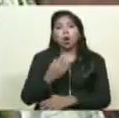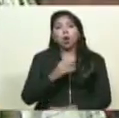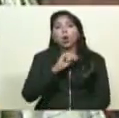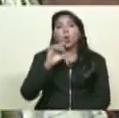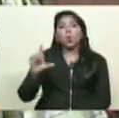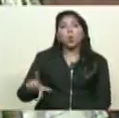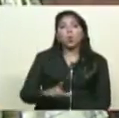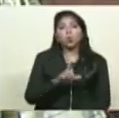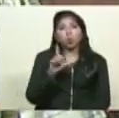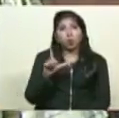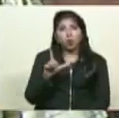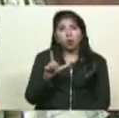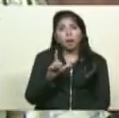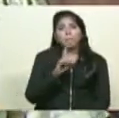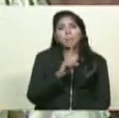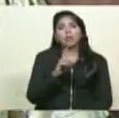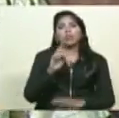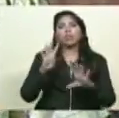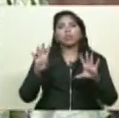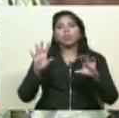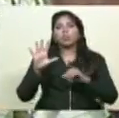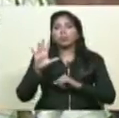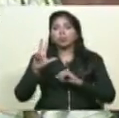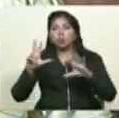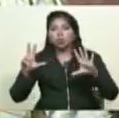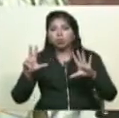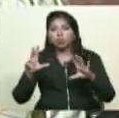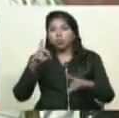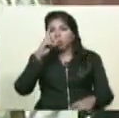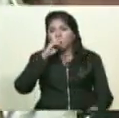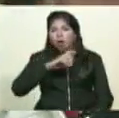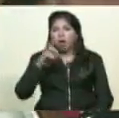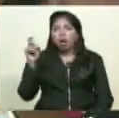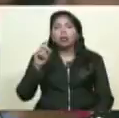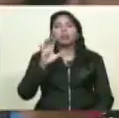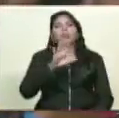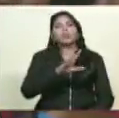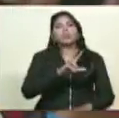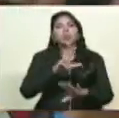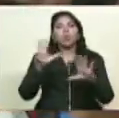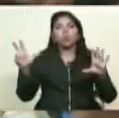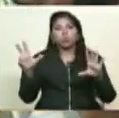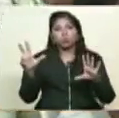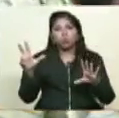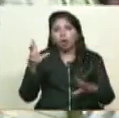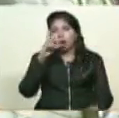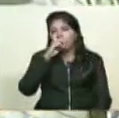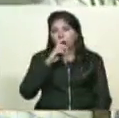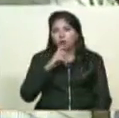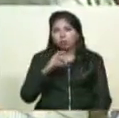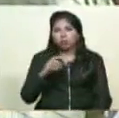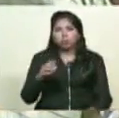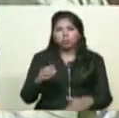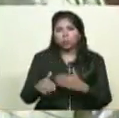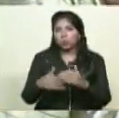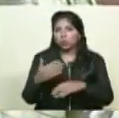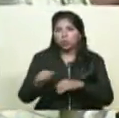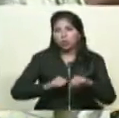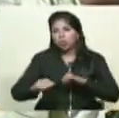de 1958, tiene 58 años funcionando en Ejido, Estado Mérida.